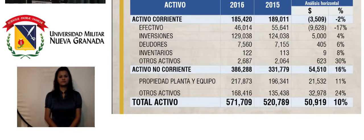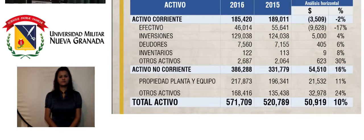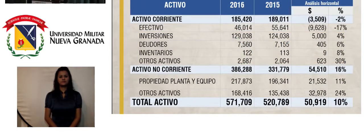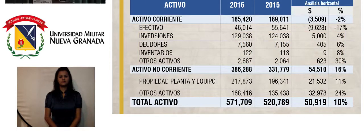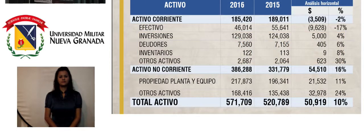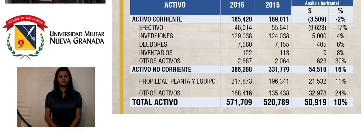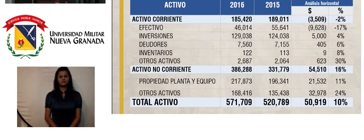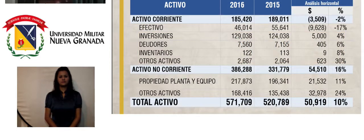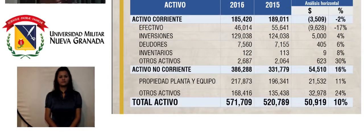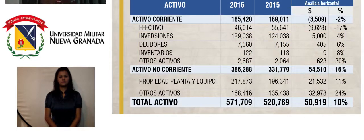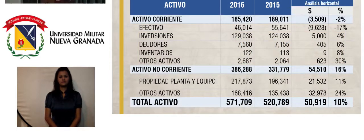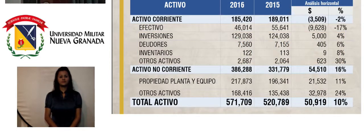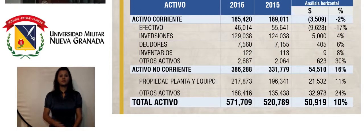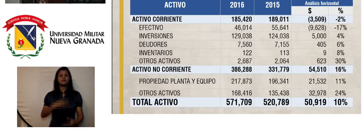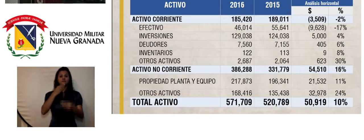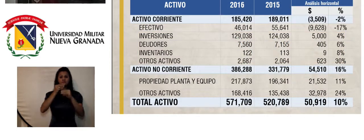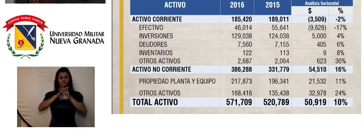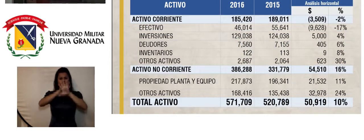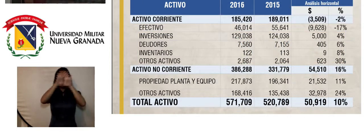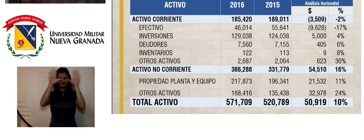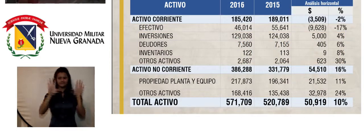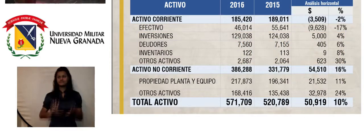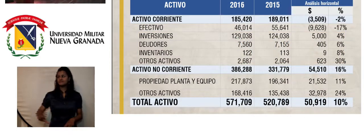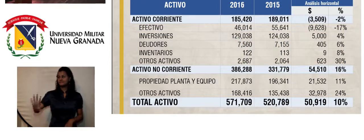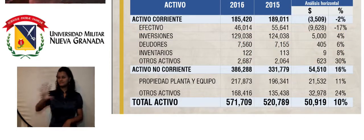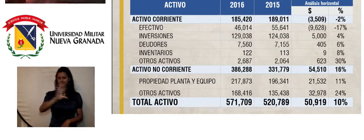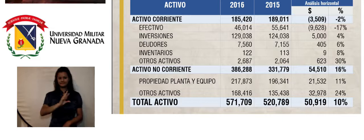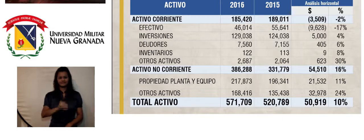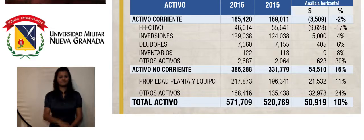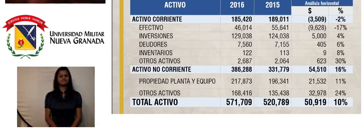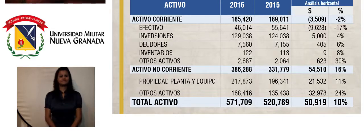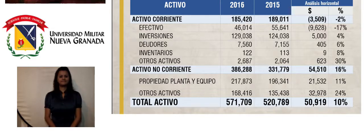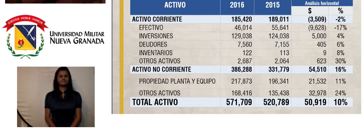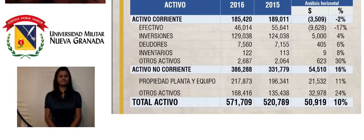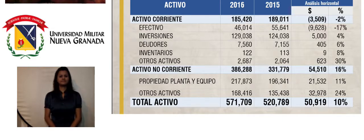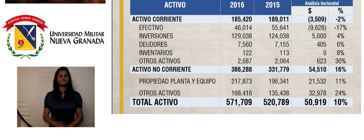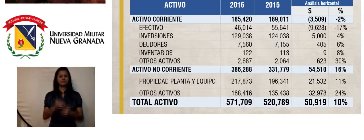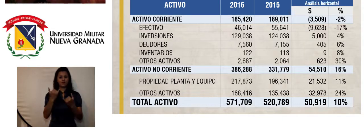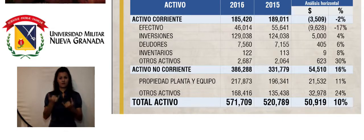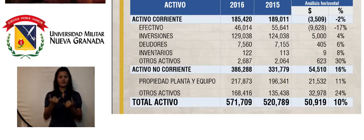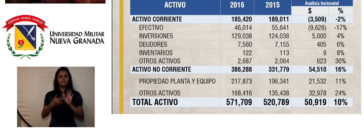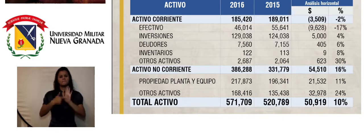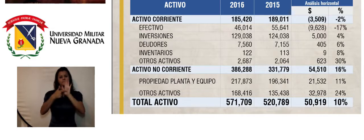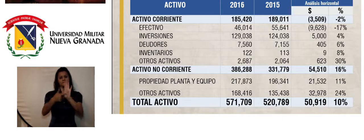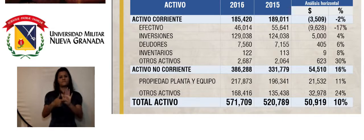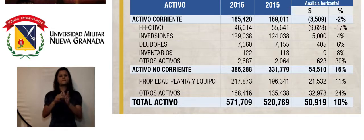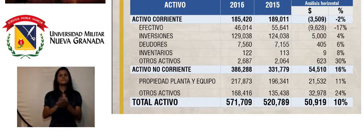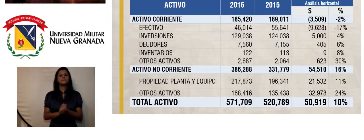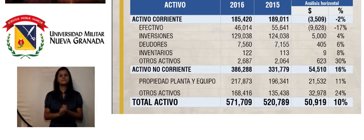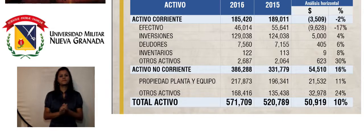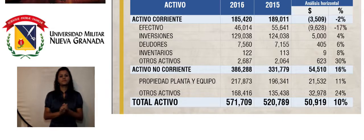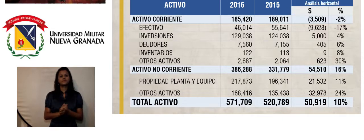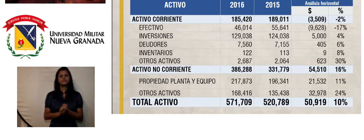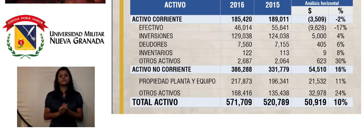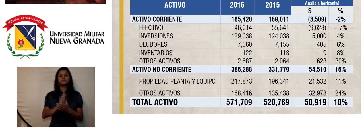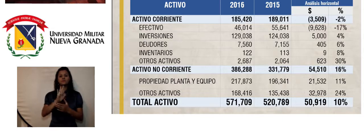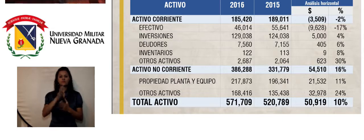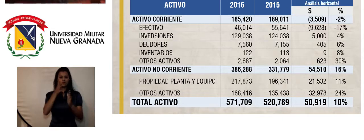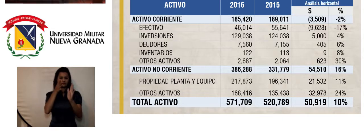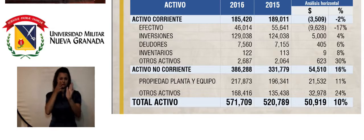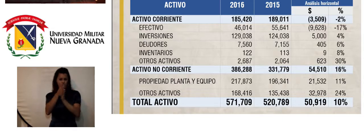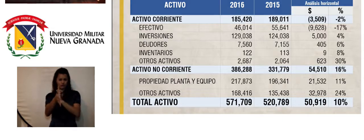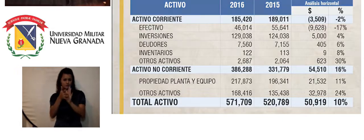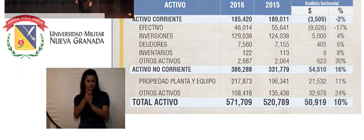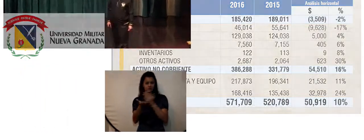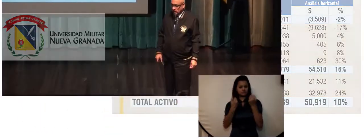Muy buenos días para todos A continuación vamos a presentar la información de